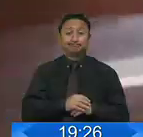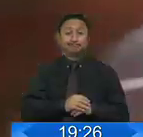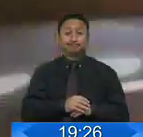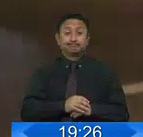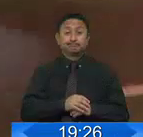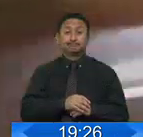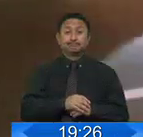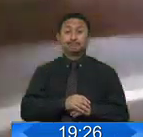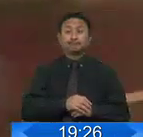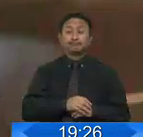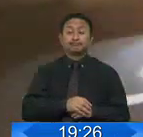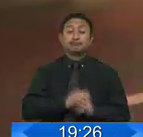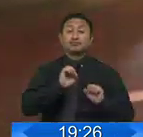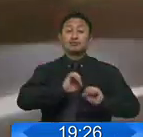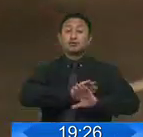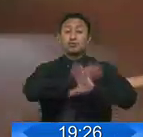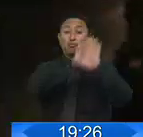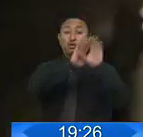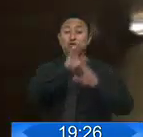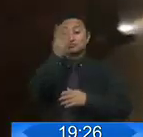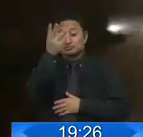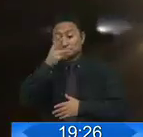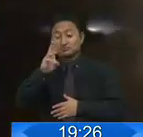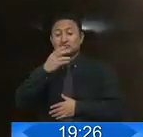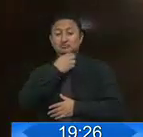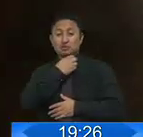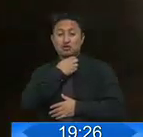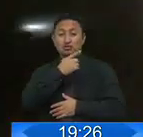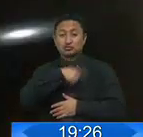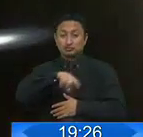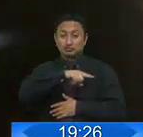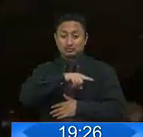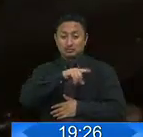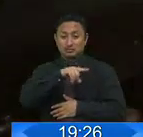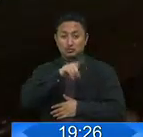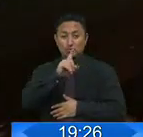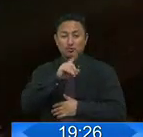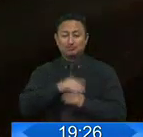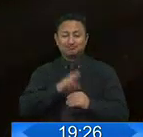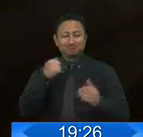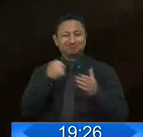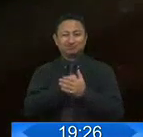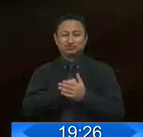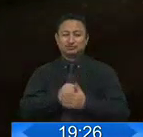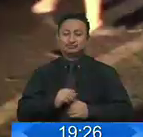4 ocurridos durante la madrugada del 16 de agosto en todo el Ecuador, informó Gisela Moreira Lor.